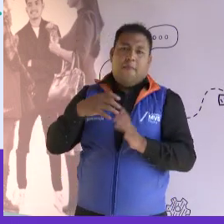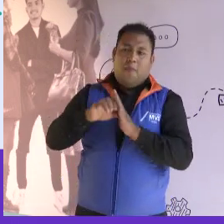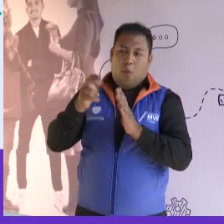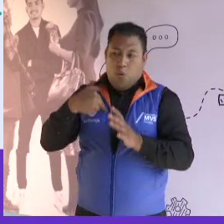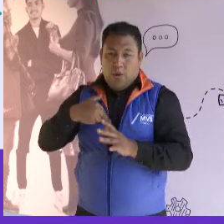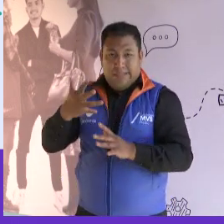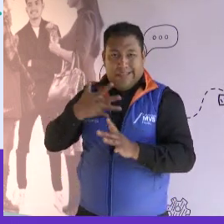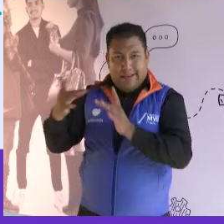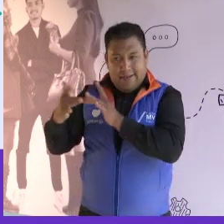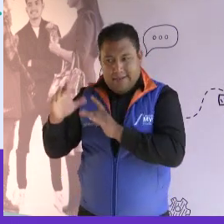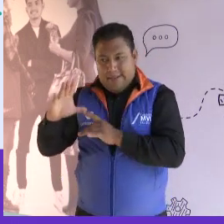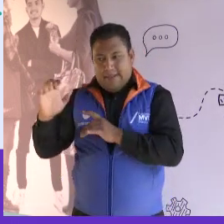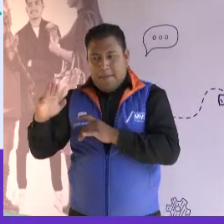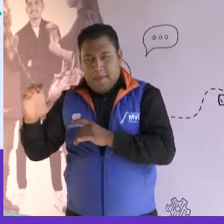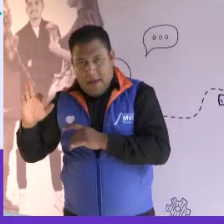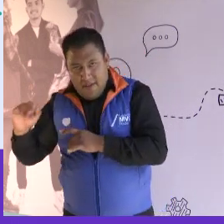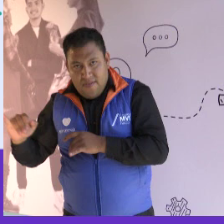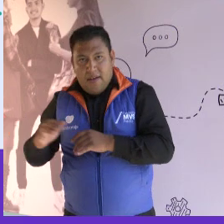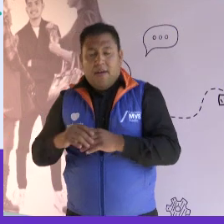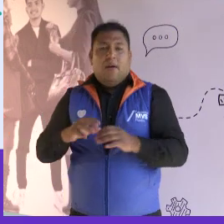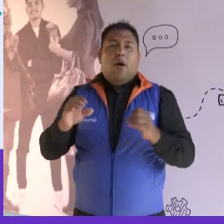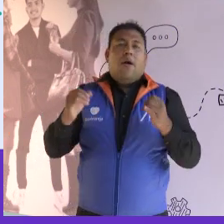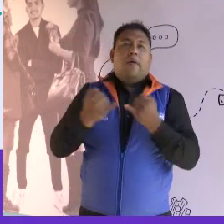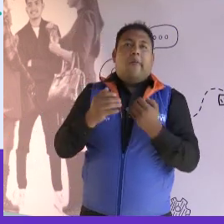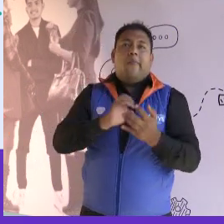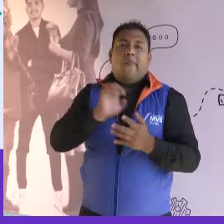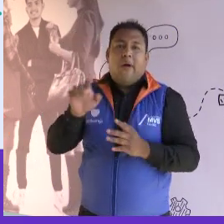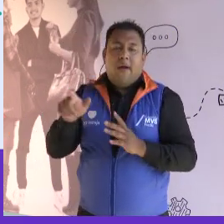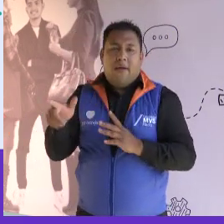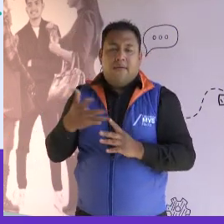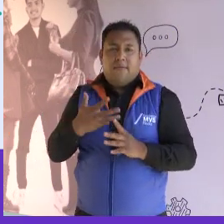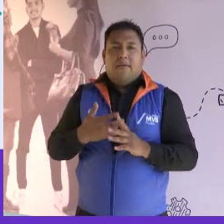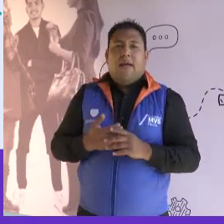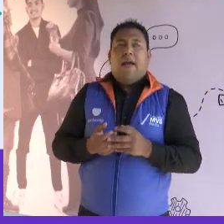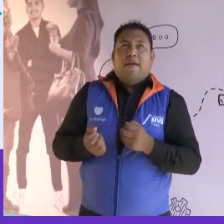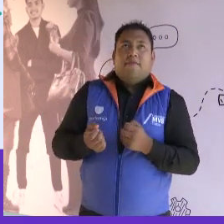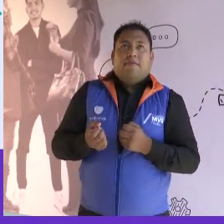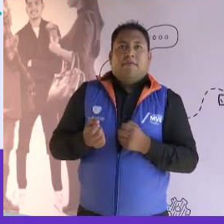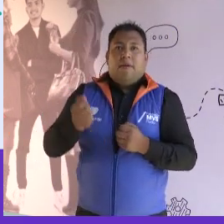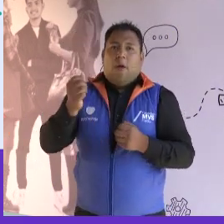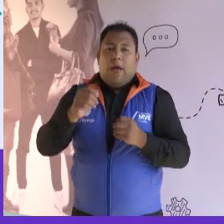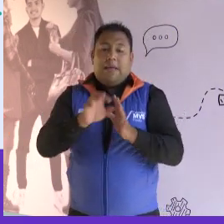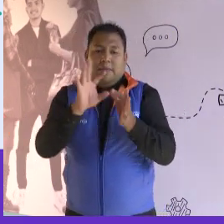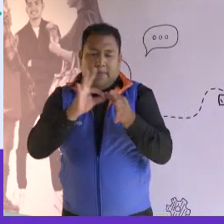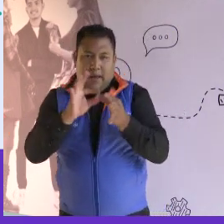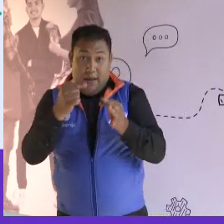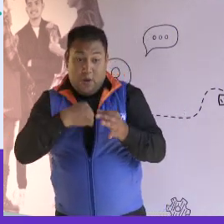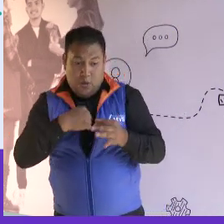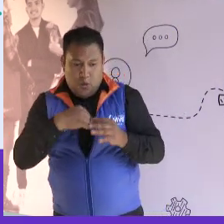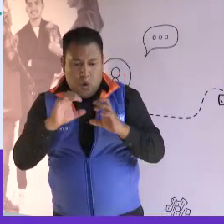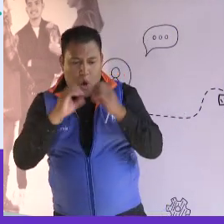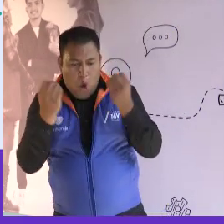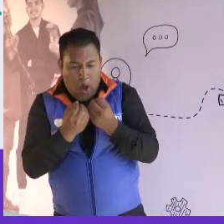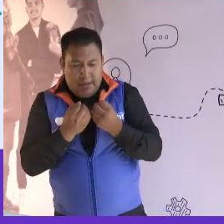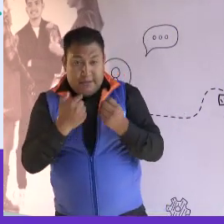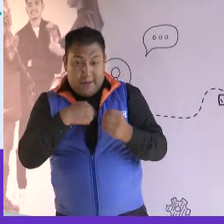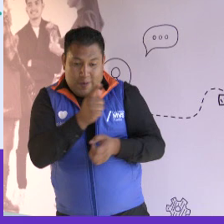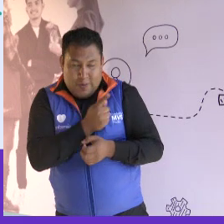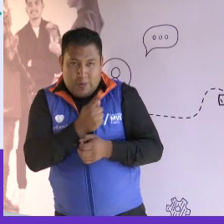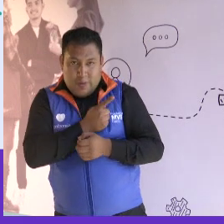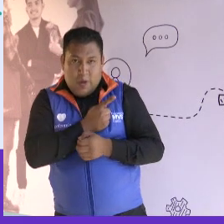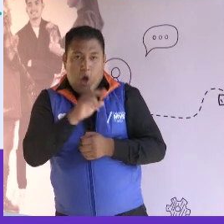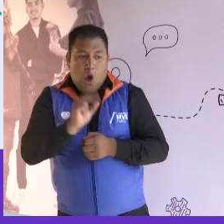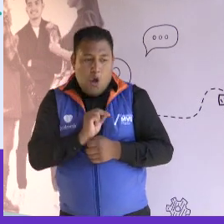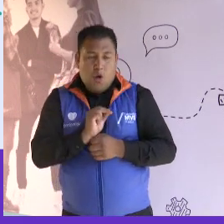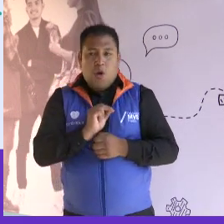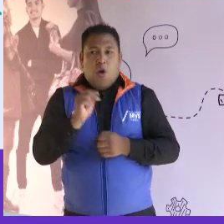organizaciones pues nacionales también, de consejos de los que formas parte, porque eso como que les gusta a